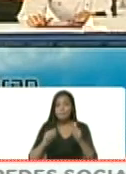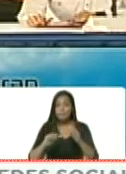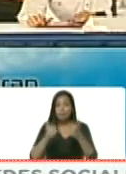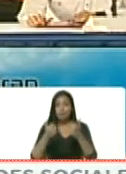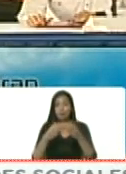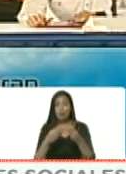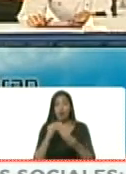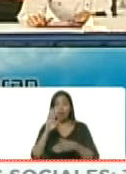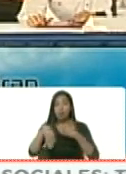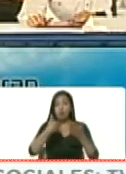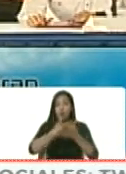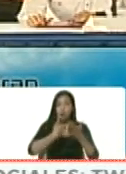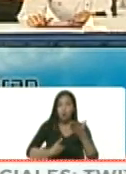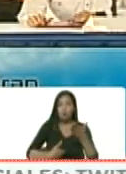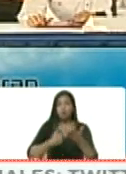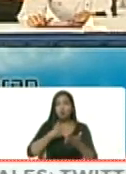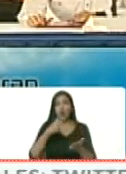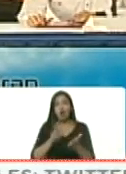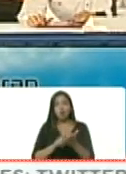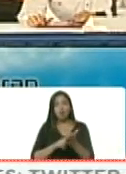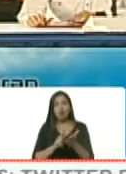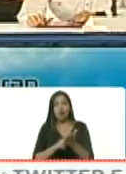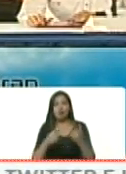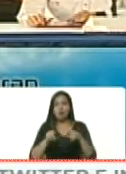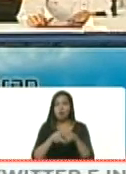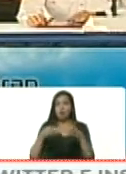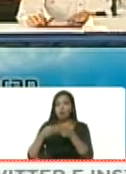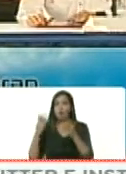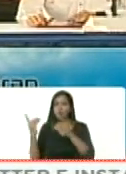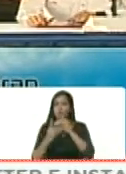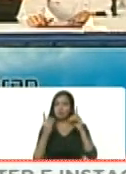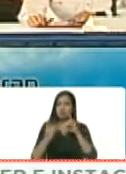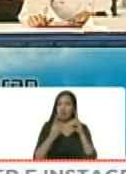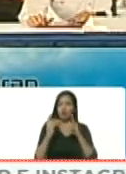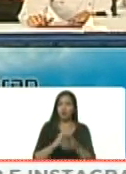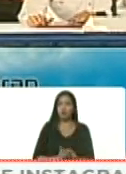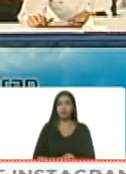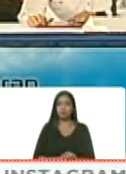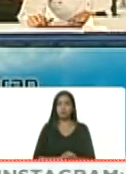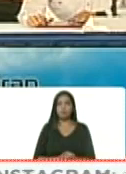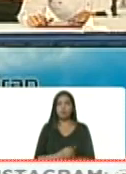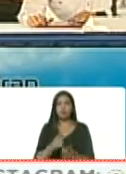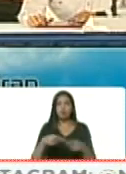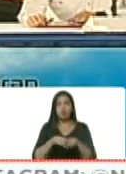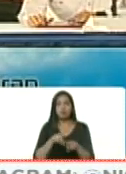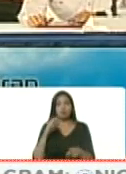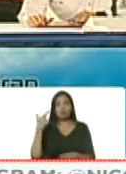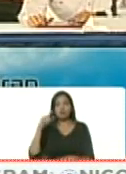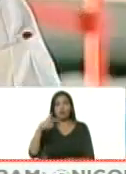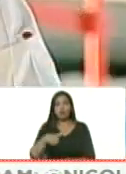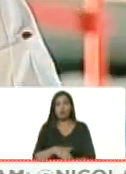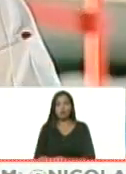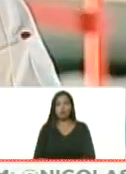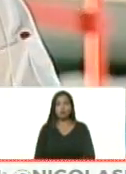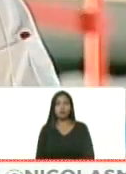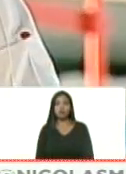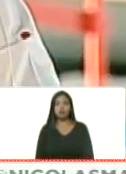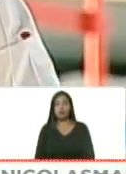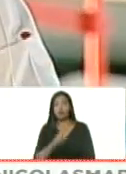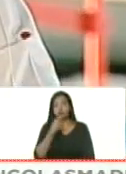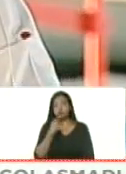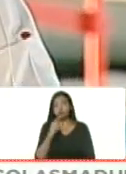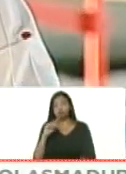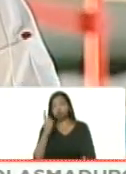las propuestas que he aprobado como producto de las mesas de diálogo del sector transporte, por favor. Bueno, este